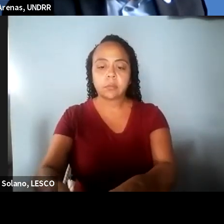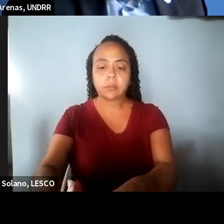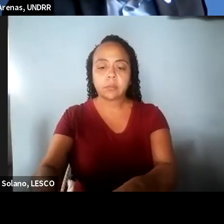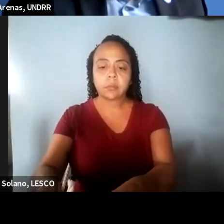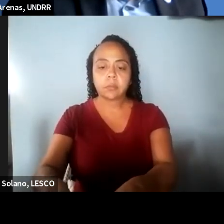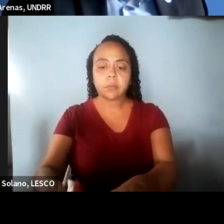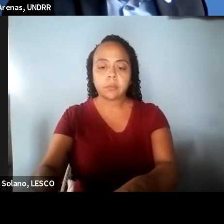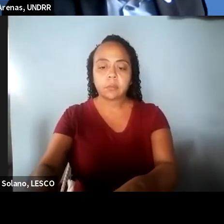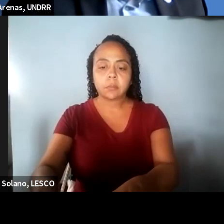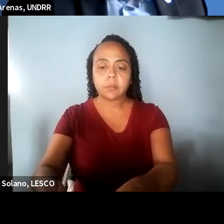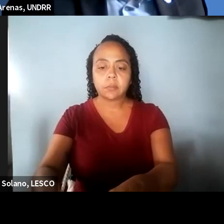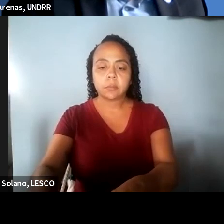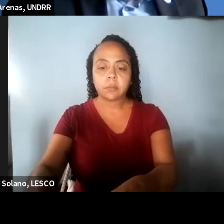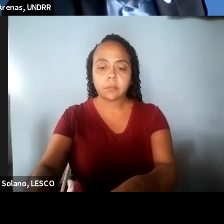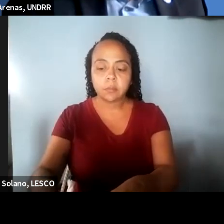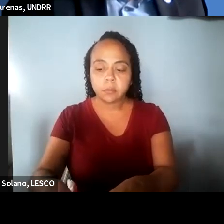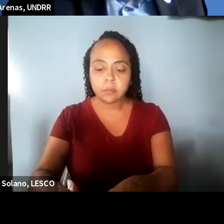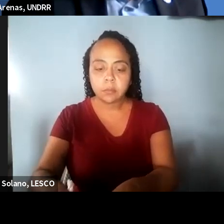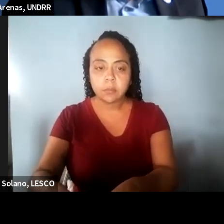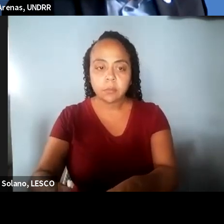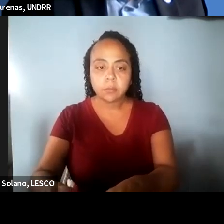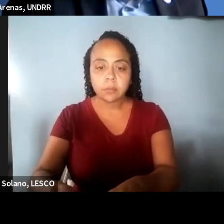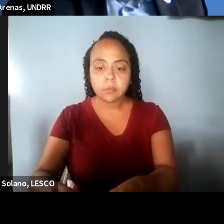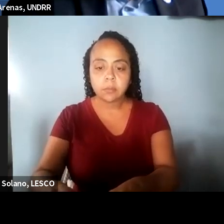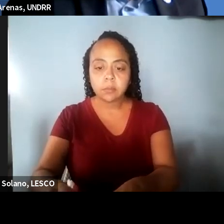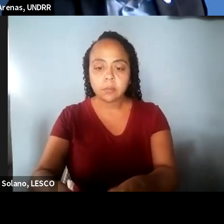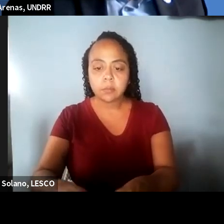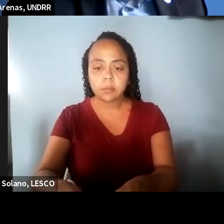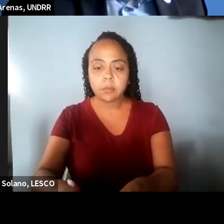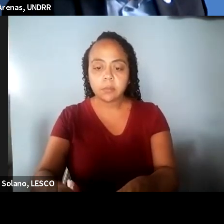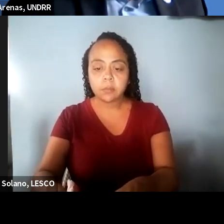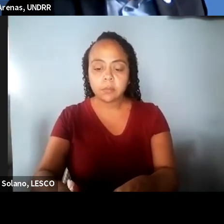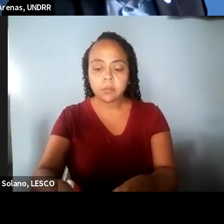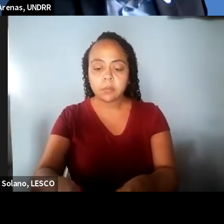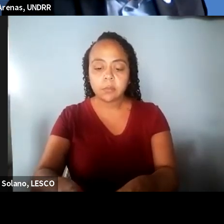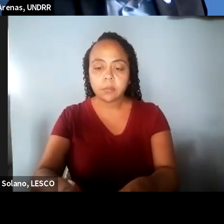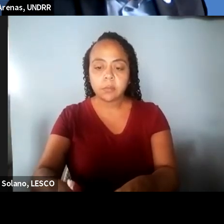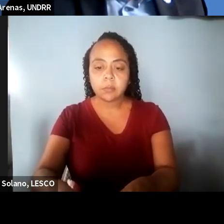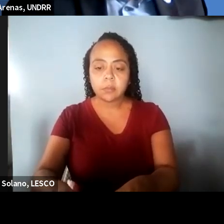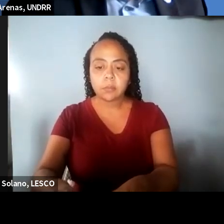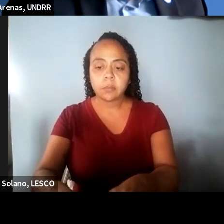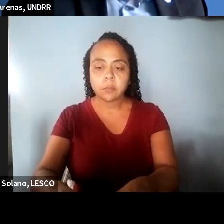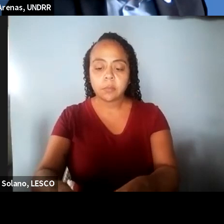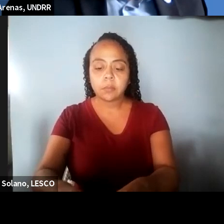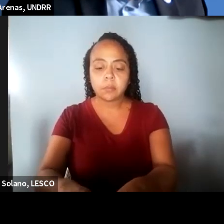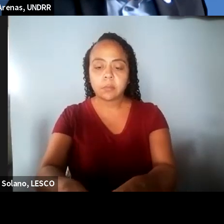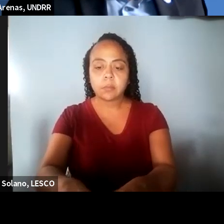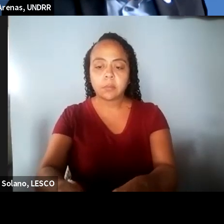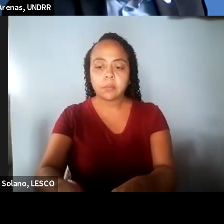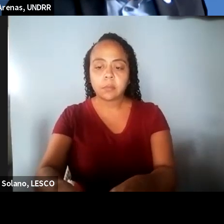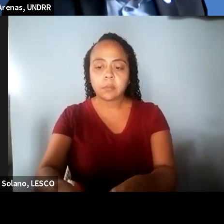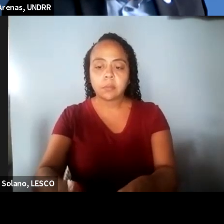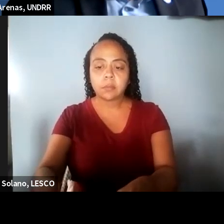el modelo de gestión compartida costa rica- trabaja y se cuida porque fundamentalmente una gran parte de la